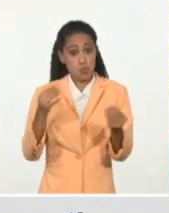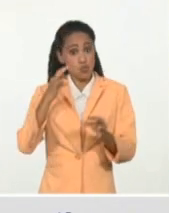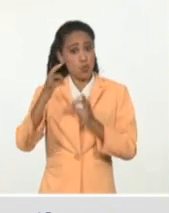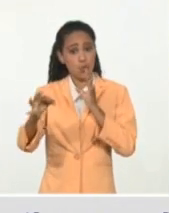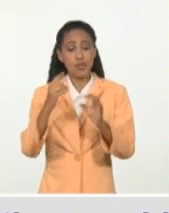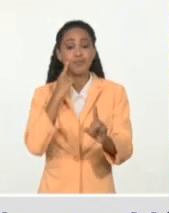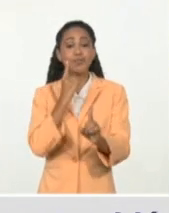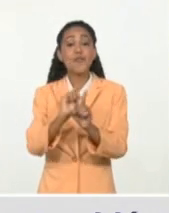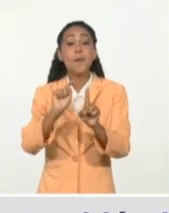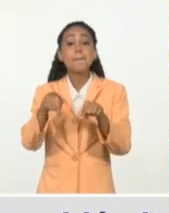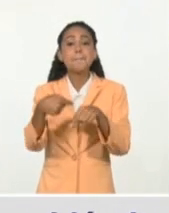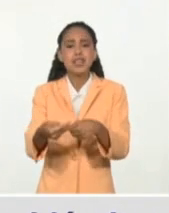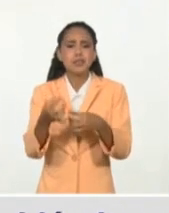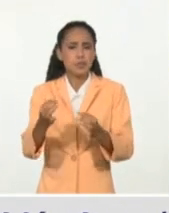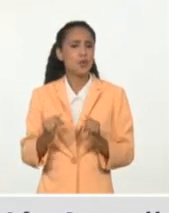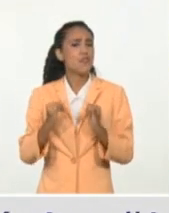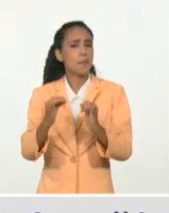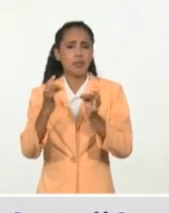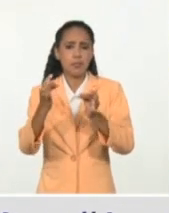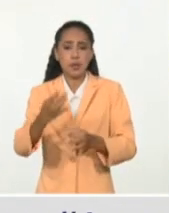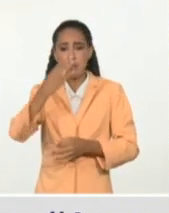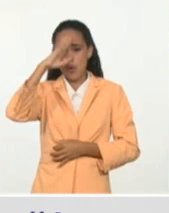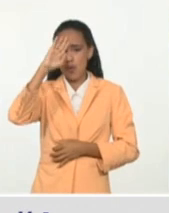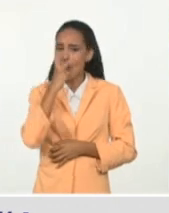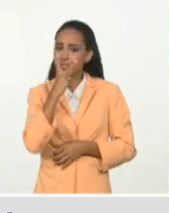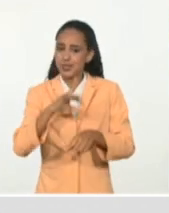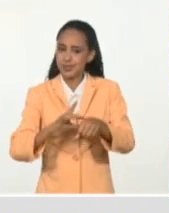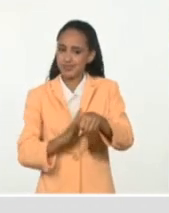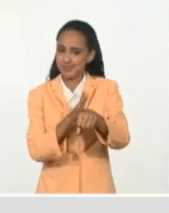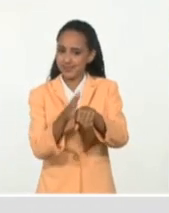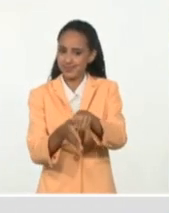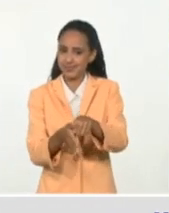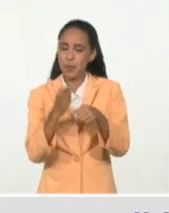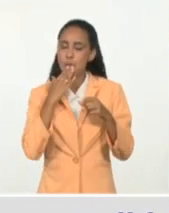contando lo que hace Cuba por la salud de su población. Muy buenos días.